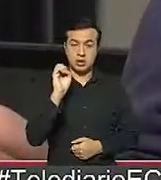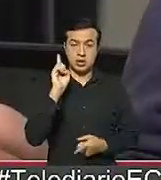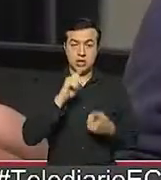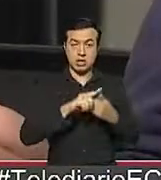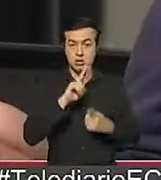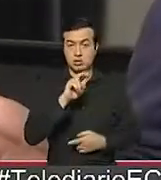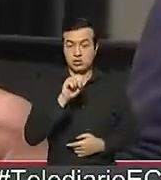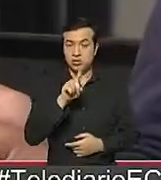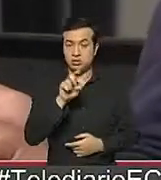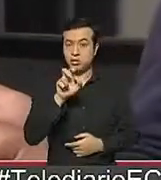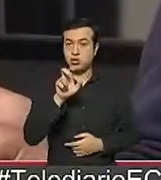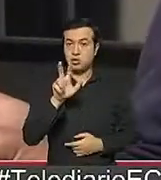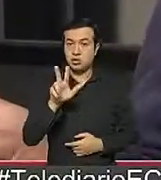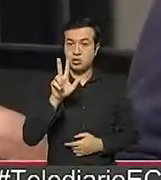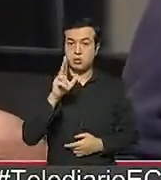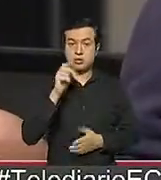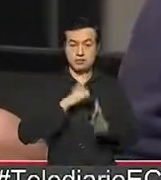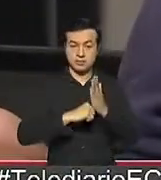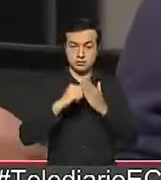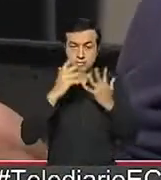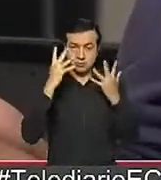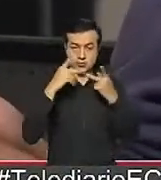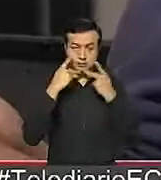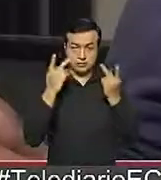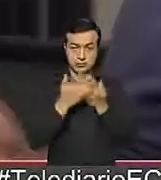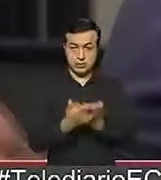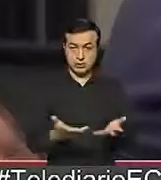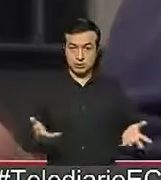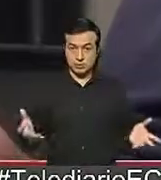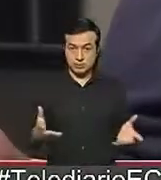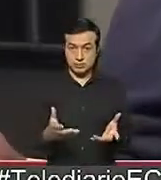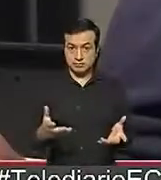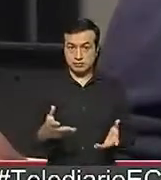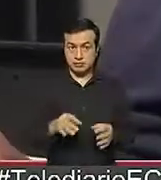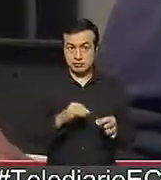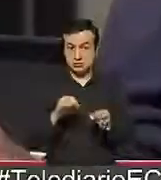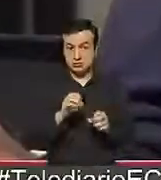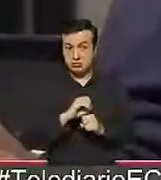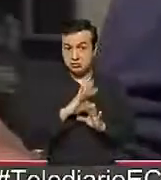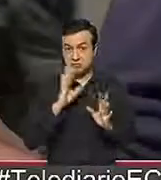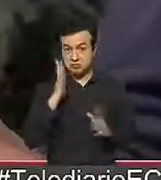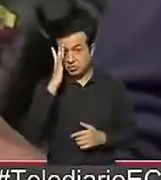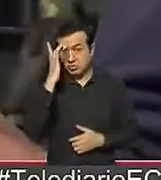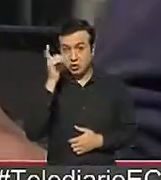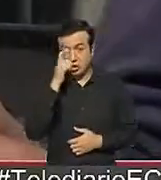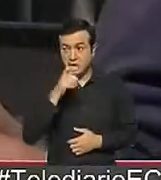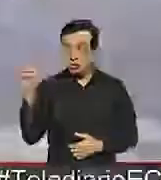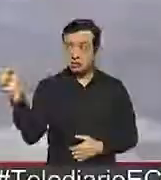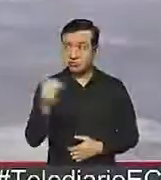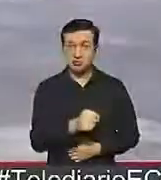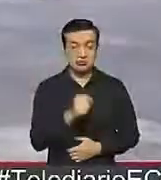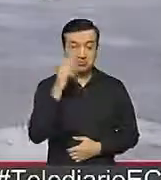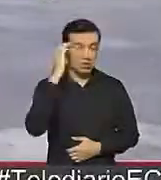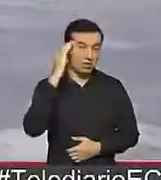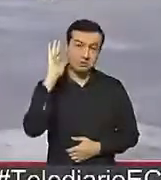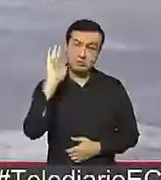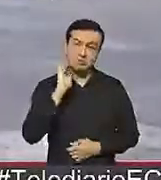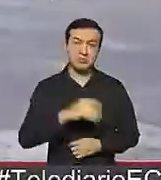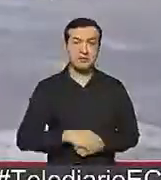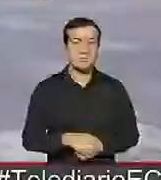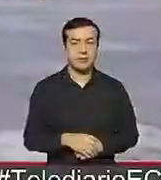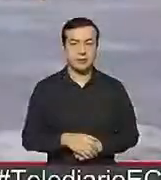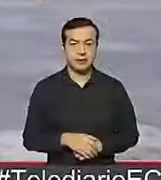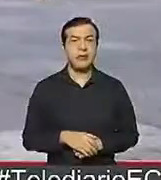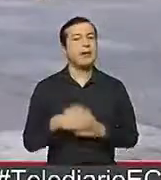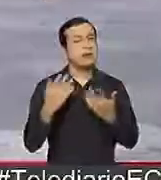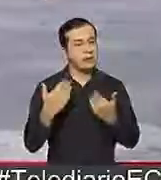2010-2013 en el Ministerio de Obras Públicas, sin embargo, no aclaró Fiscalía el motivo por qué se le ha llamado. Estas comparecencias